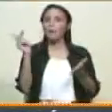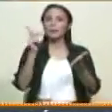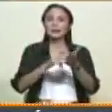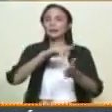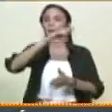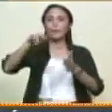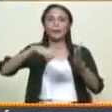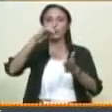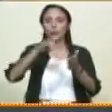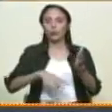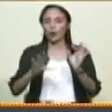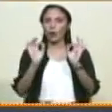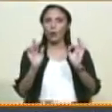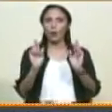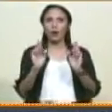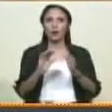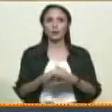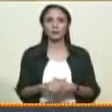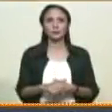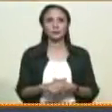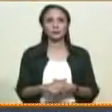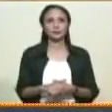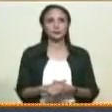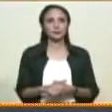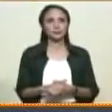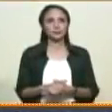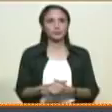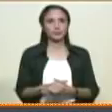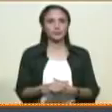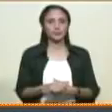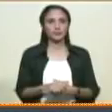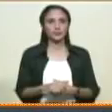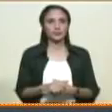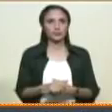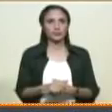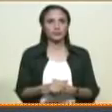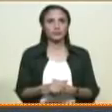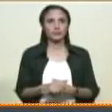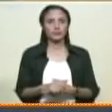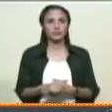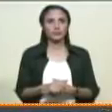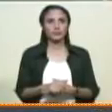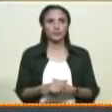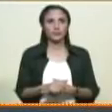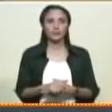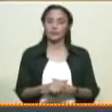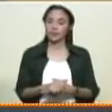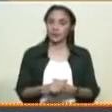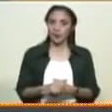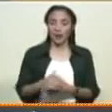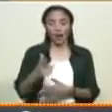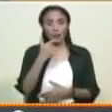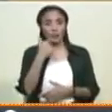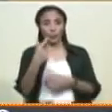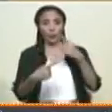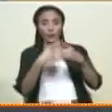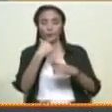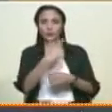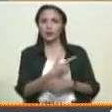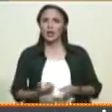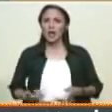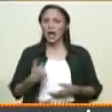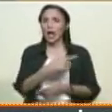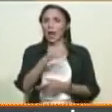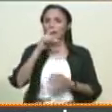Gente inteligente como ellos que se necesita para gobernar, que entregan los espacios. Ah, pero tú los escuchas diciendo, Nicolás tiene que